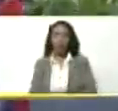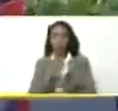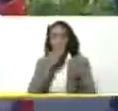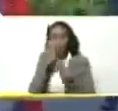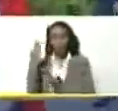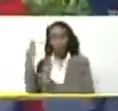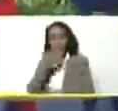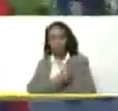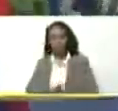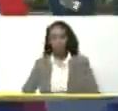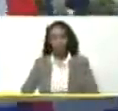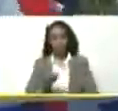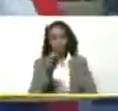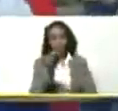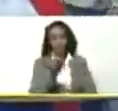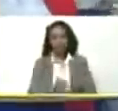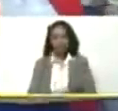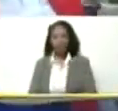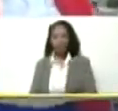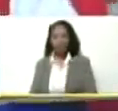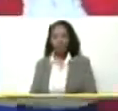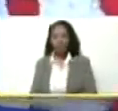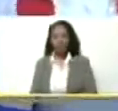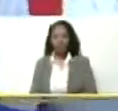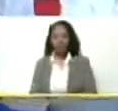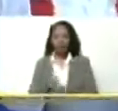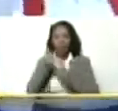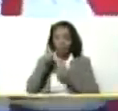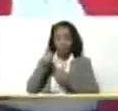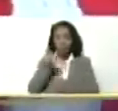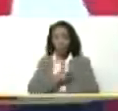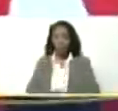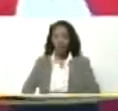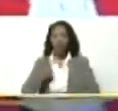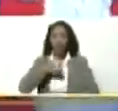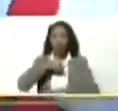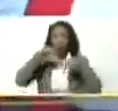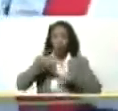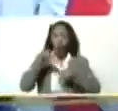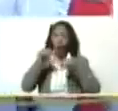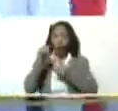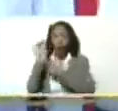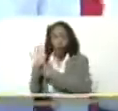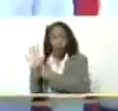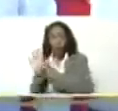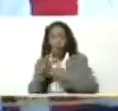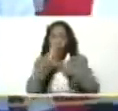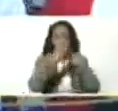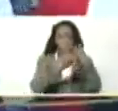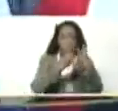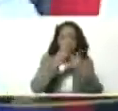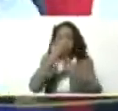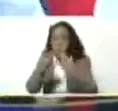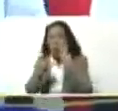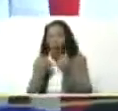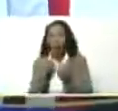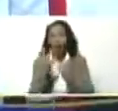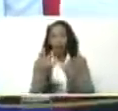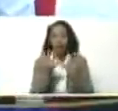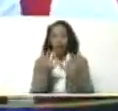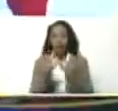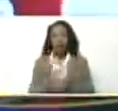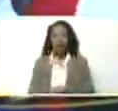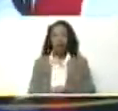Adelante, presidente. Excelente. Bien, presidente, vamos a hacer aquí un recorrido, parte de la feria,